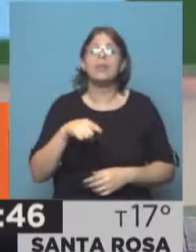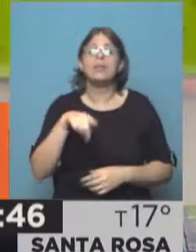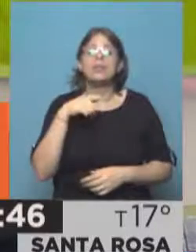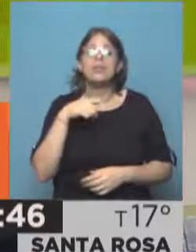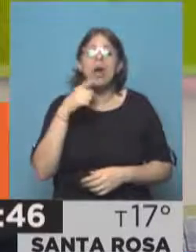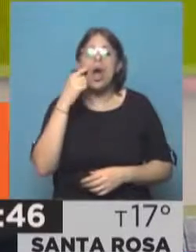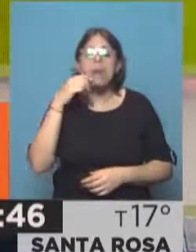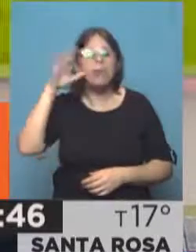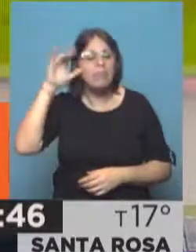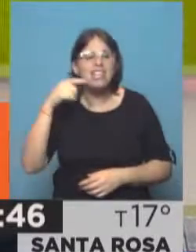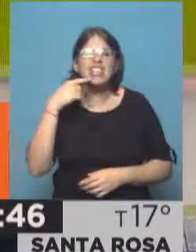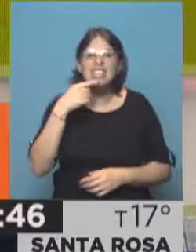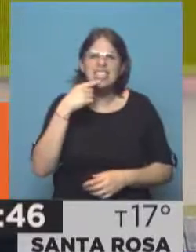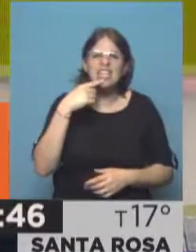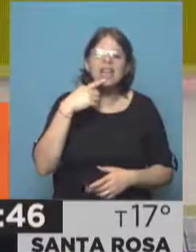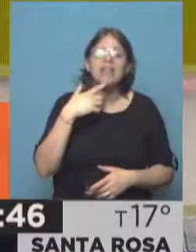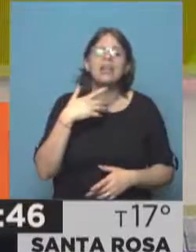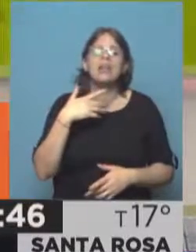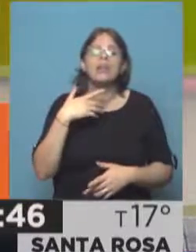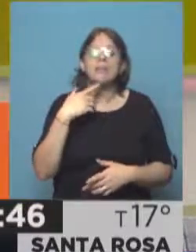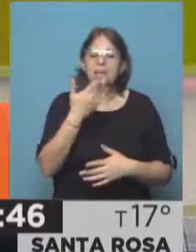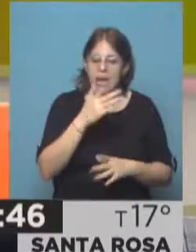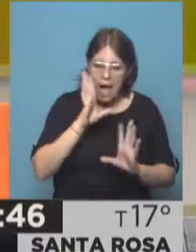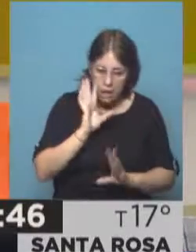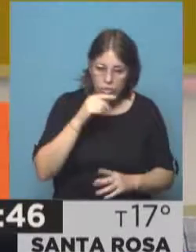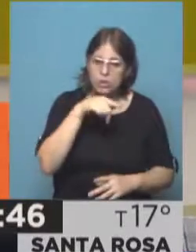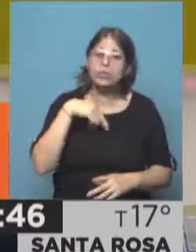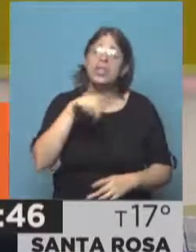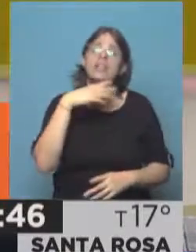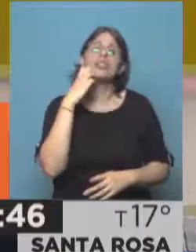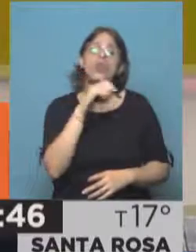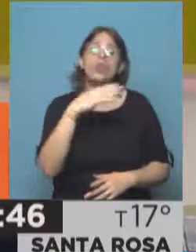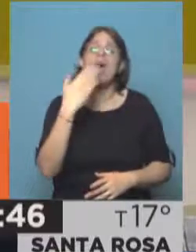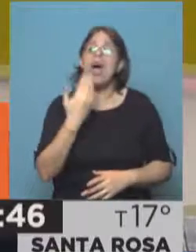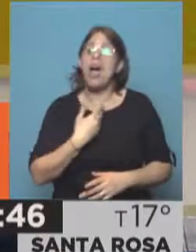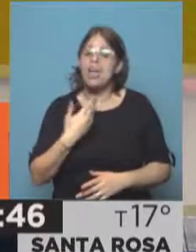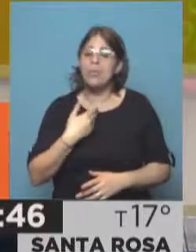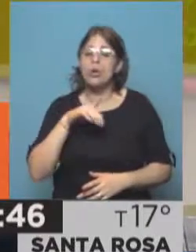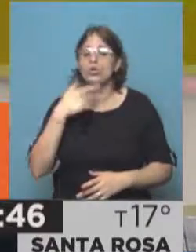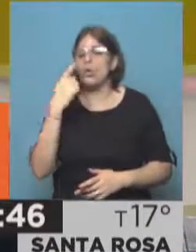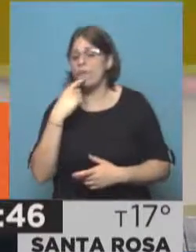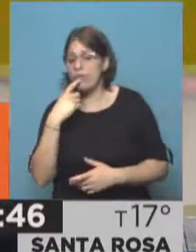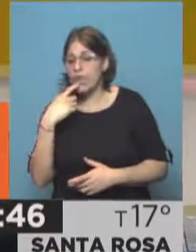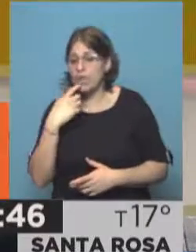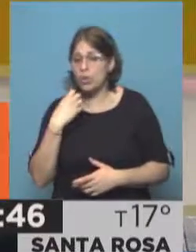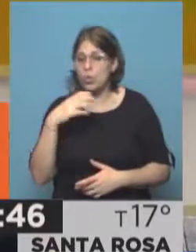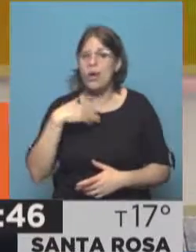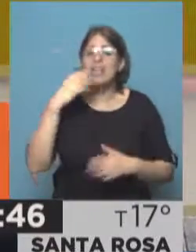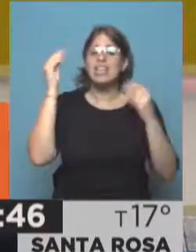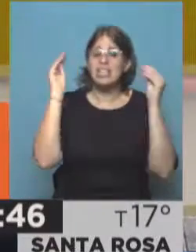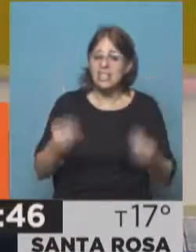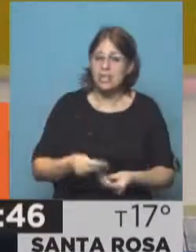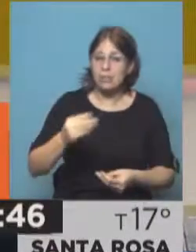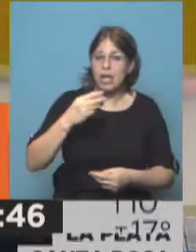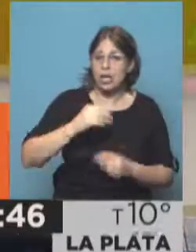ustedes administran muy bien sus clubes, en la difícil situación que está All Boys, lo van llevando bien y Ferrocarril Oeste salió una quiebra de 12 años y es tremendo